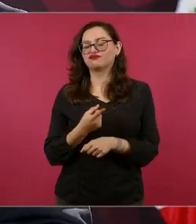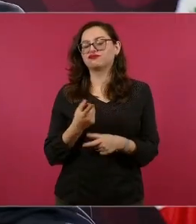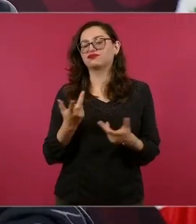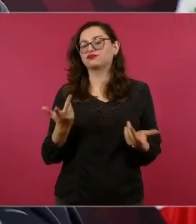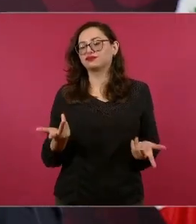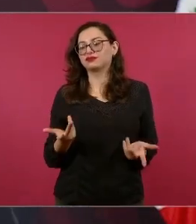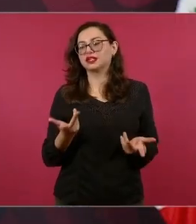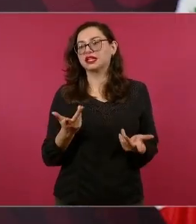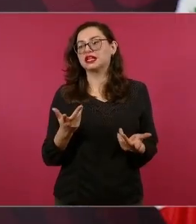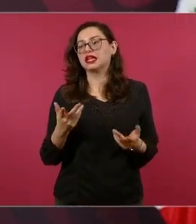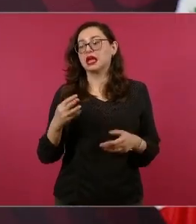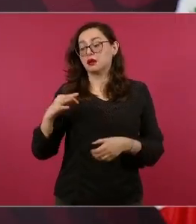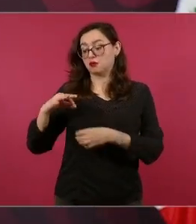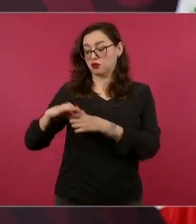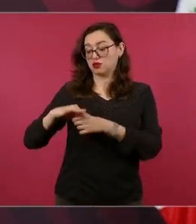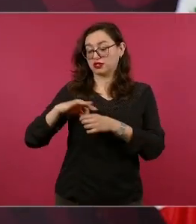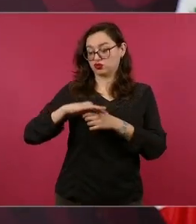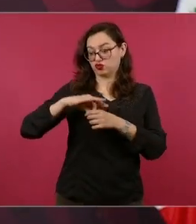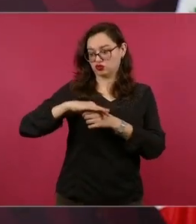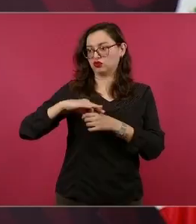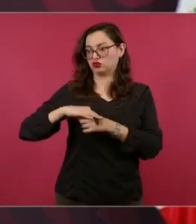cuando se hacen